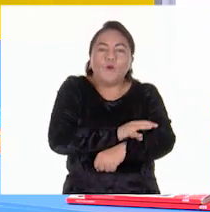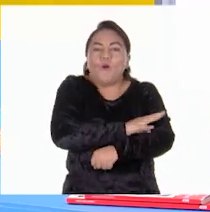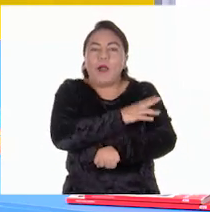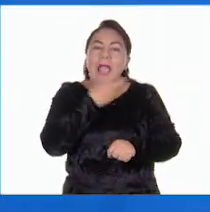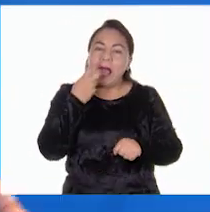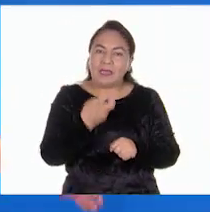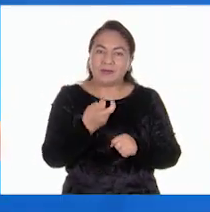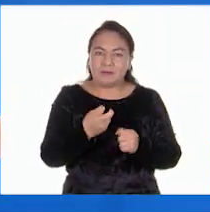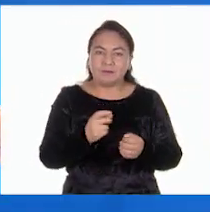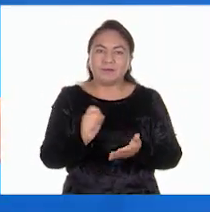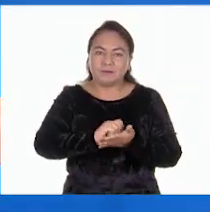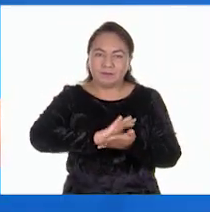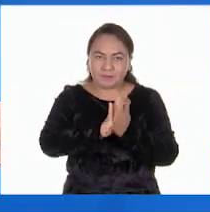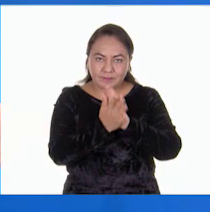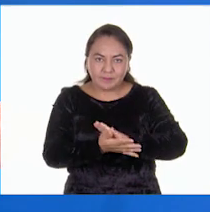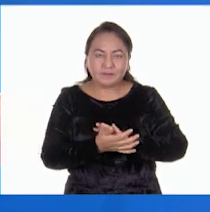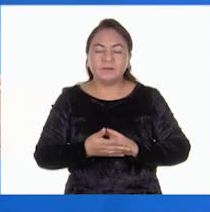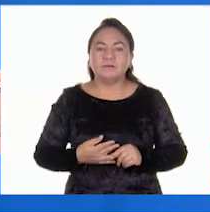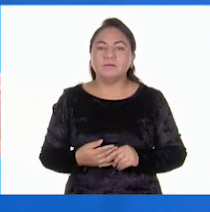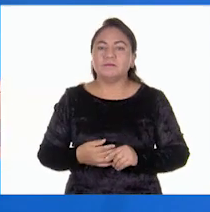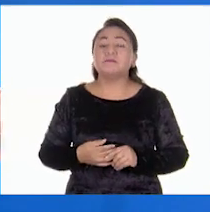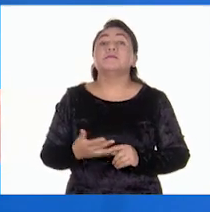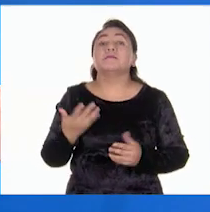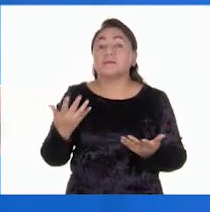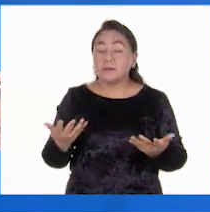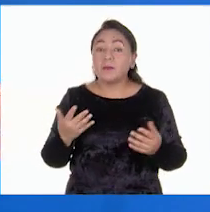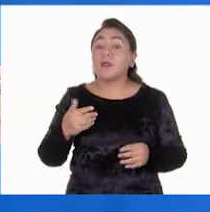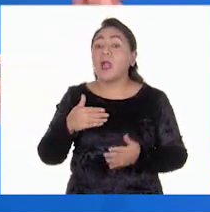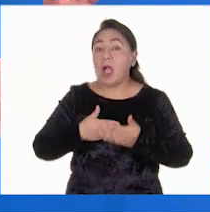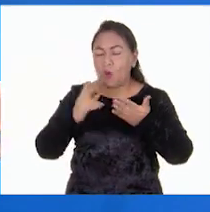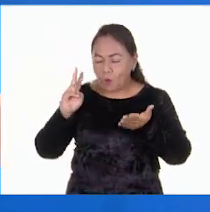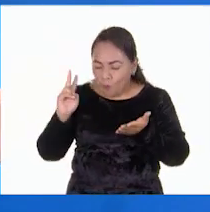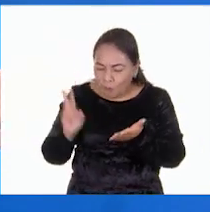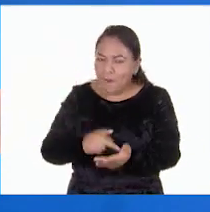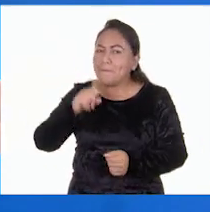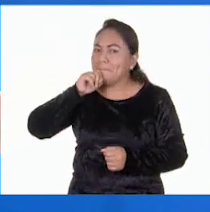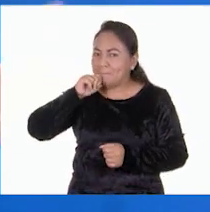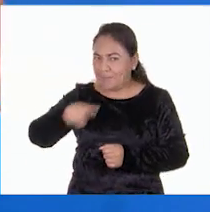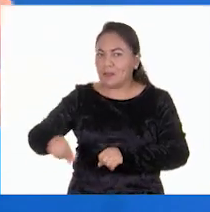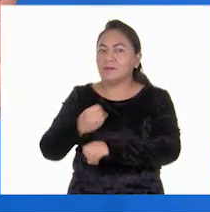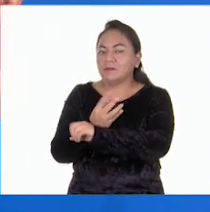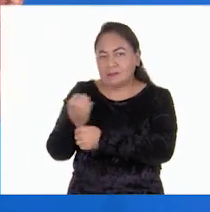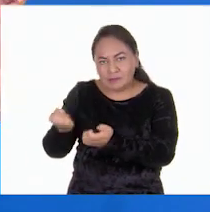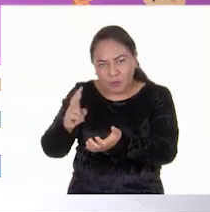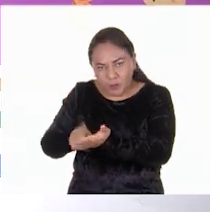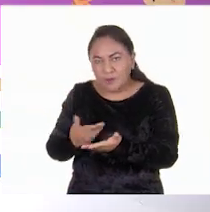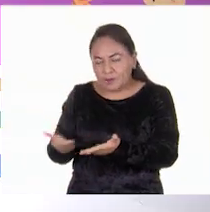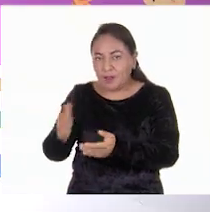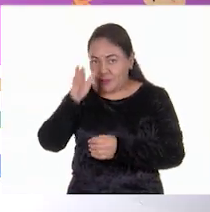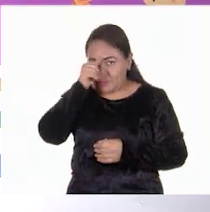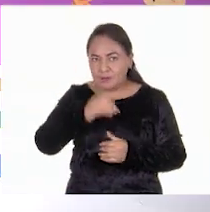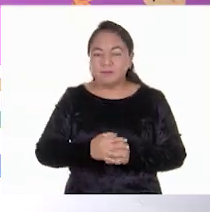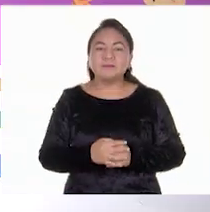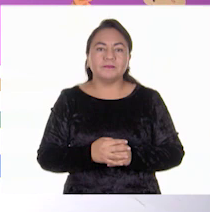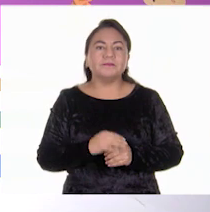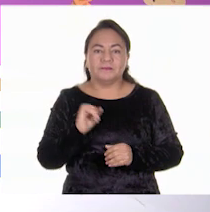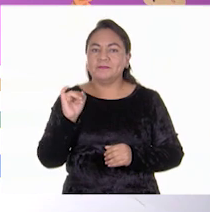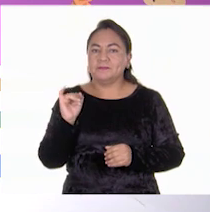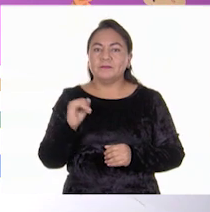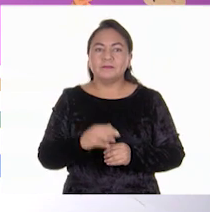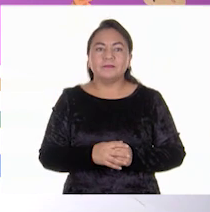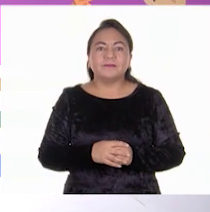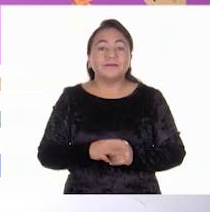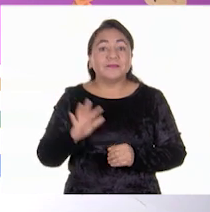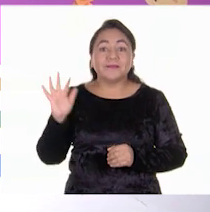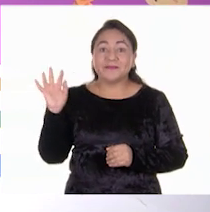adaptación. Así es. Sí, bueno, Tom. Vamos otra vez con esa parte, ¿de acuerdo? Sí.